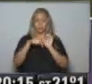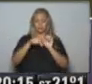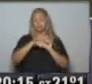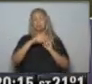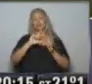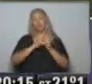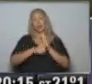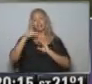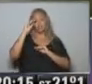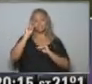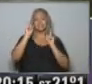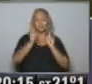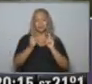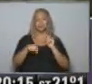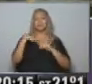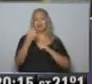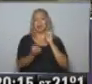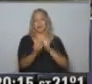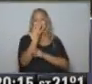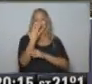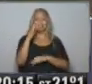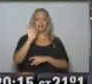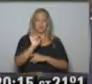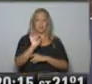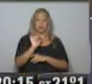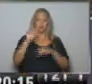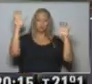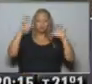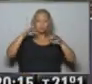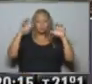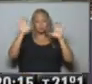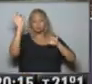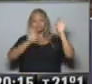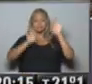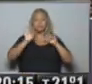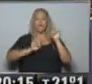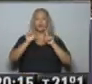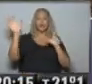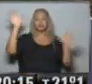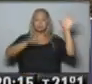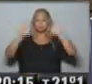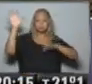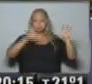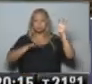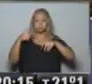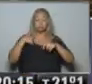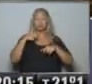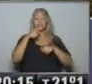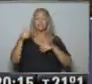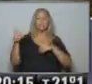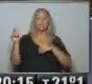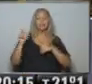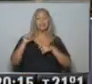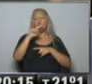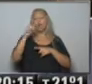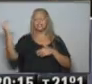y también durante la mañana del día miércoles precipitaciones en forma de lluvias y algunas tormentas que en estos momentos están ingresando por el